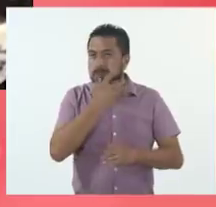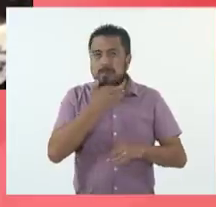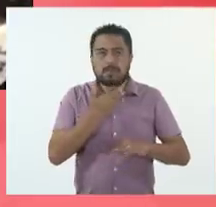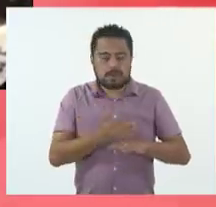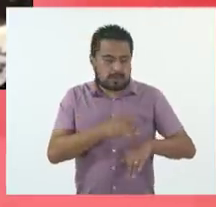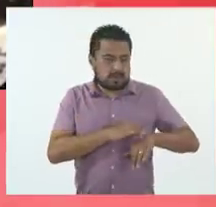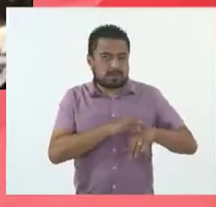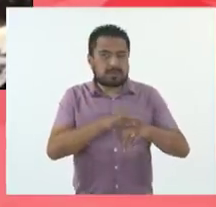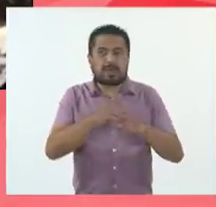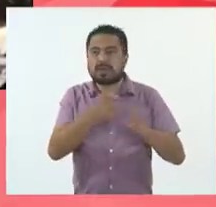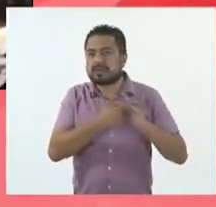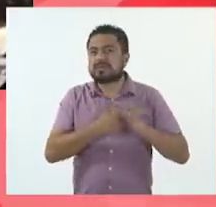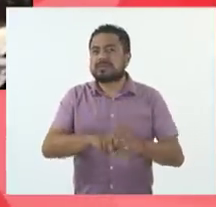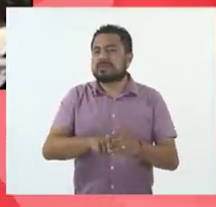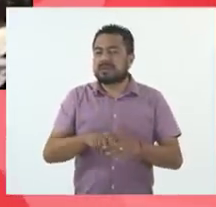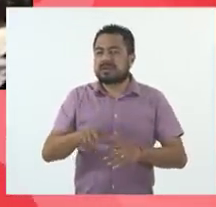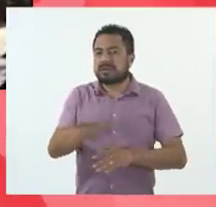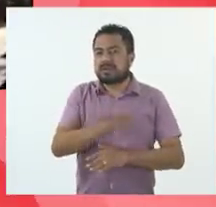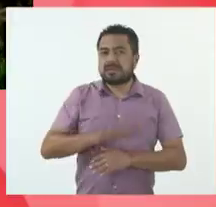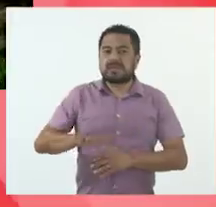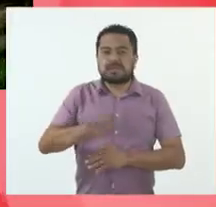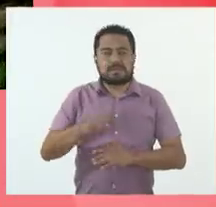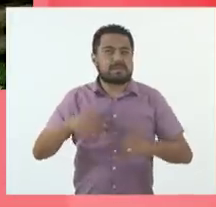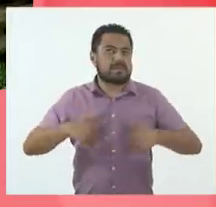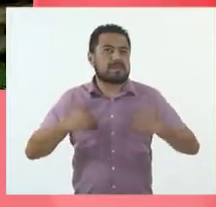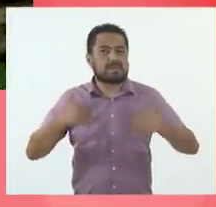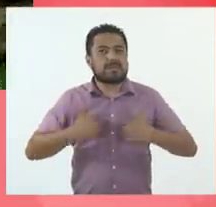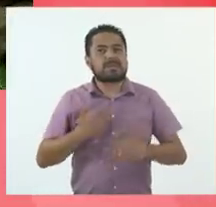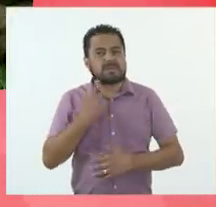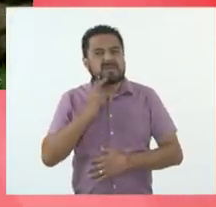Río. Vamos pues a empezar esto.